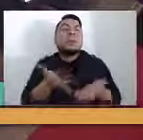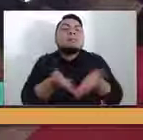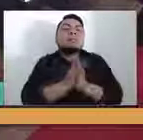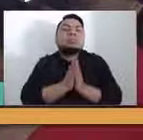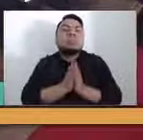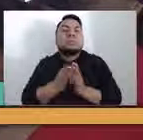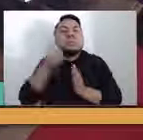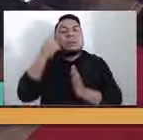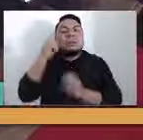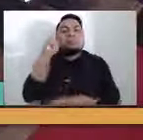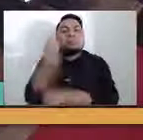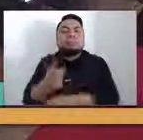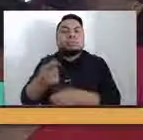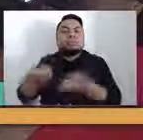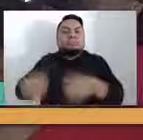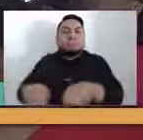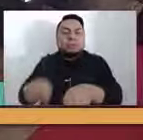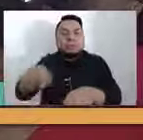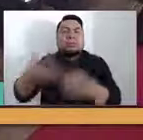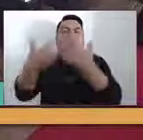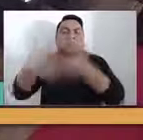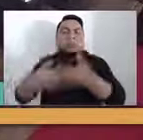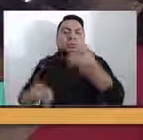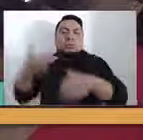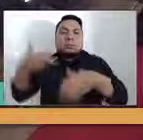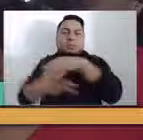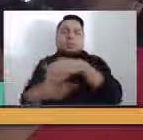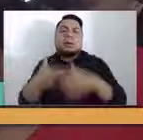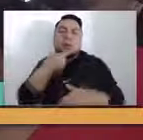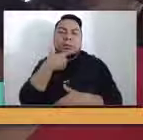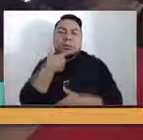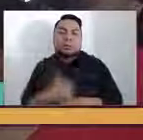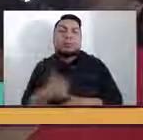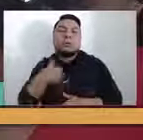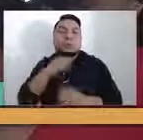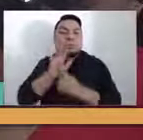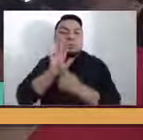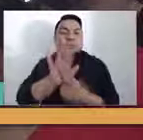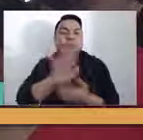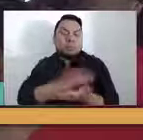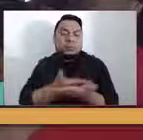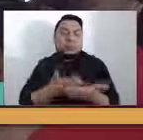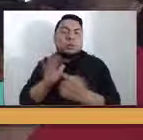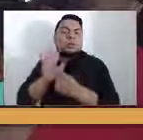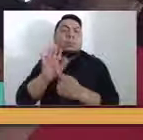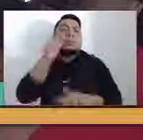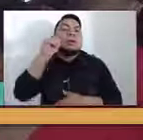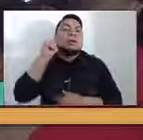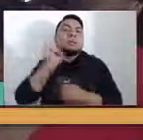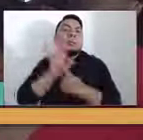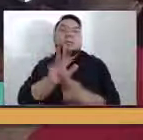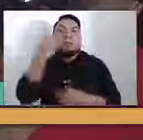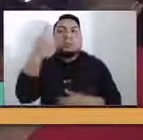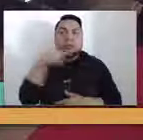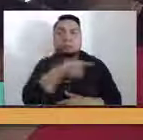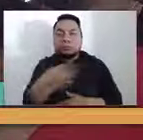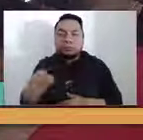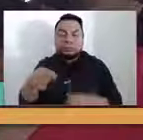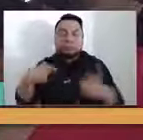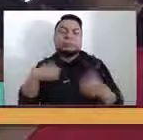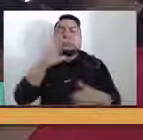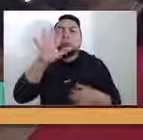con el proceso de nulidad con respecto a Línea Amarilla. Le he presentado este documento, señor alcalde, el día de ayer, para que usted en el plazo